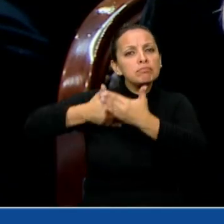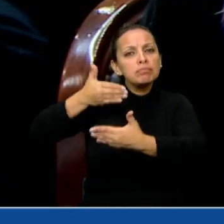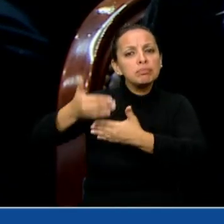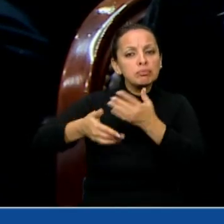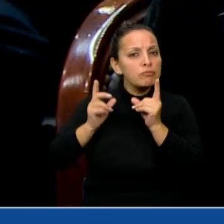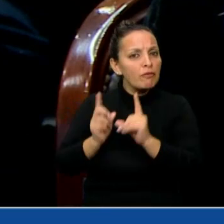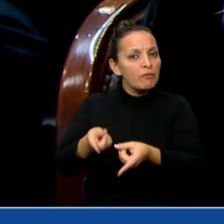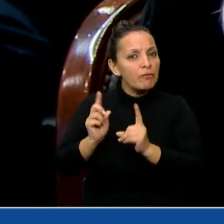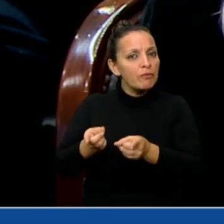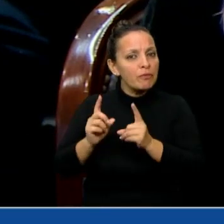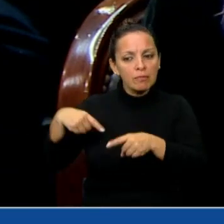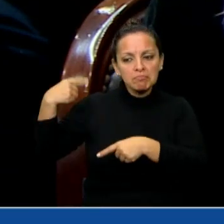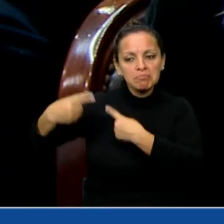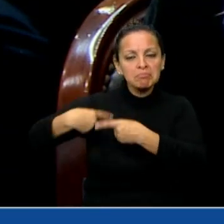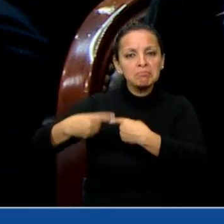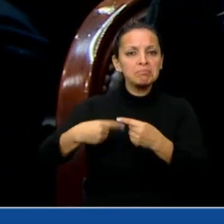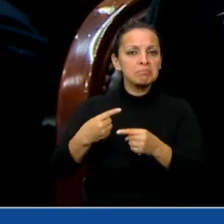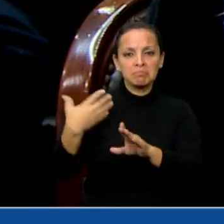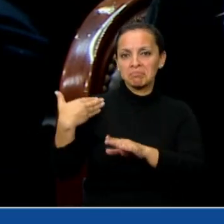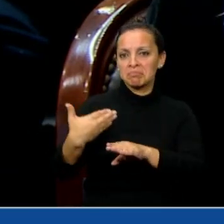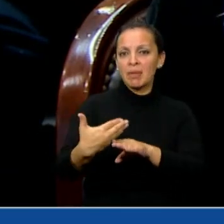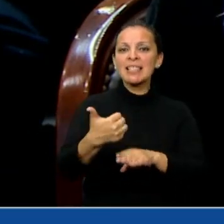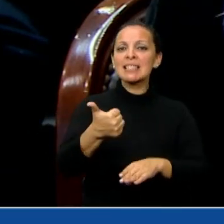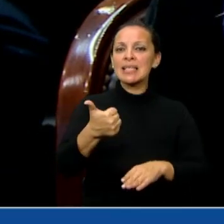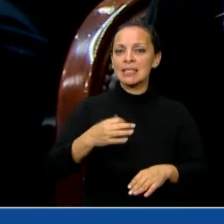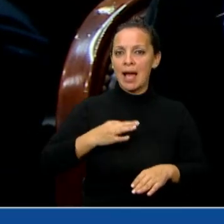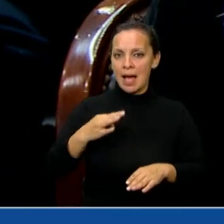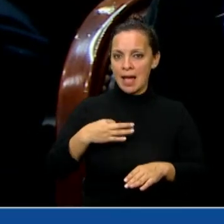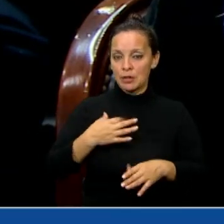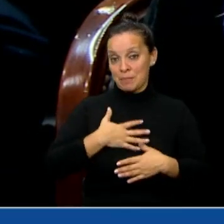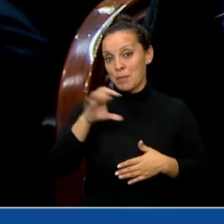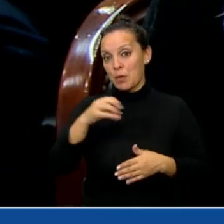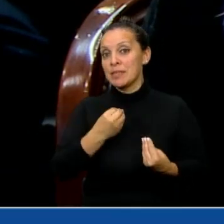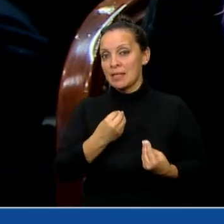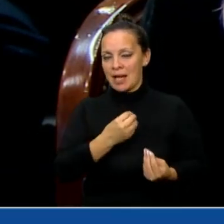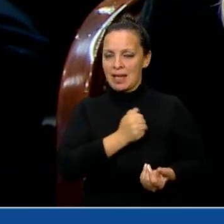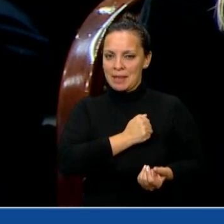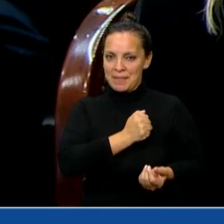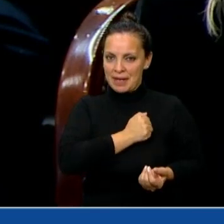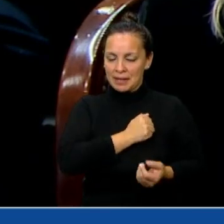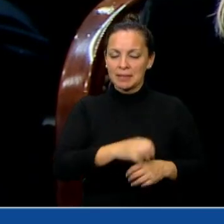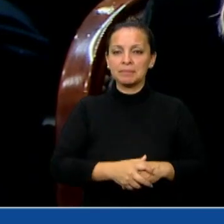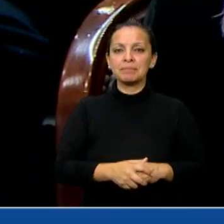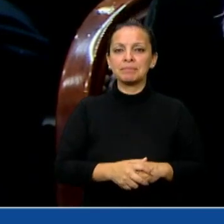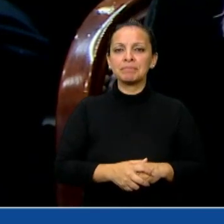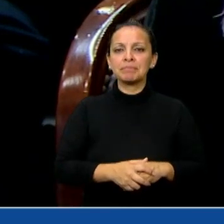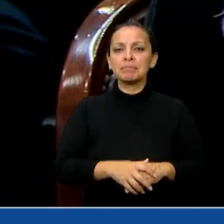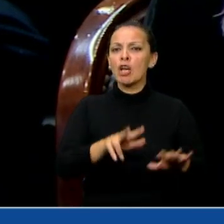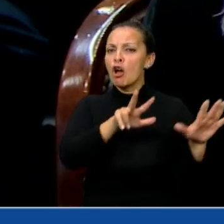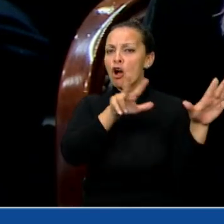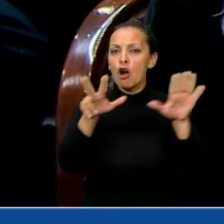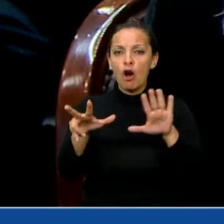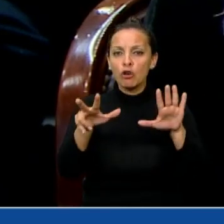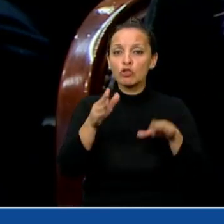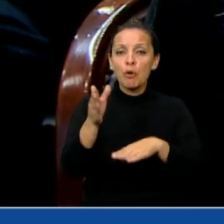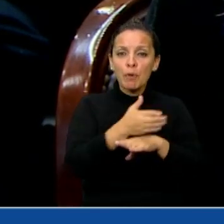sostenido durante los 6 últimos años, mi provincia Catamarca. De 8 productores primarios